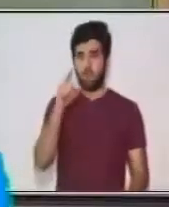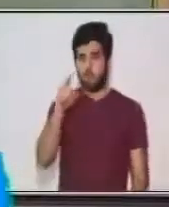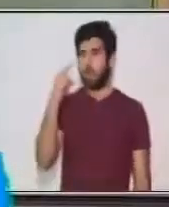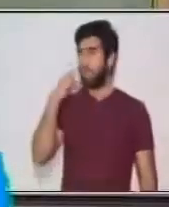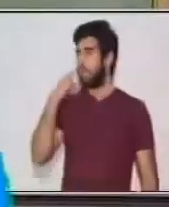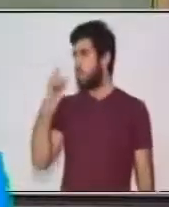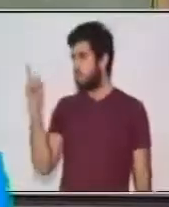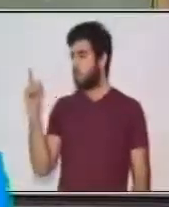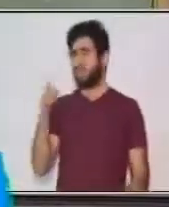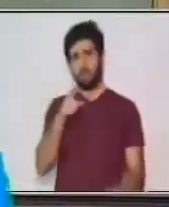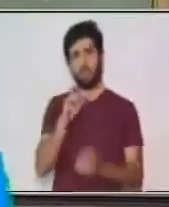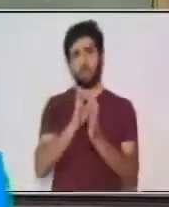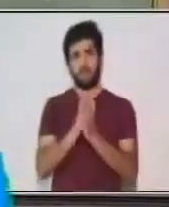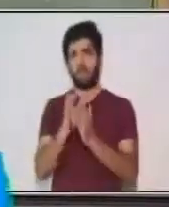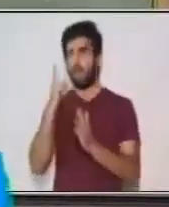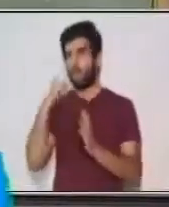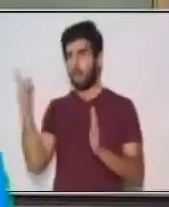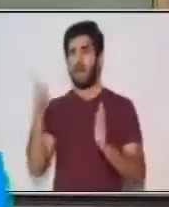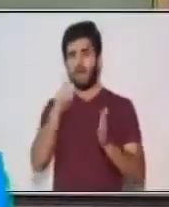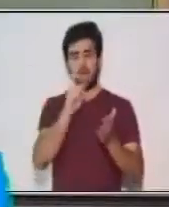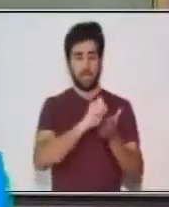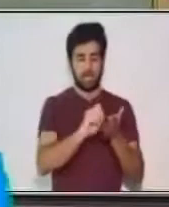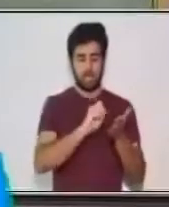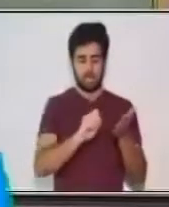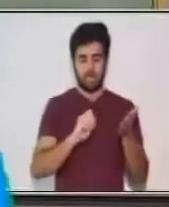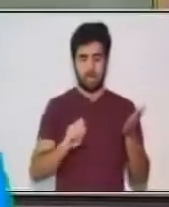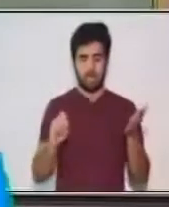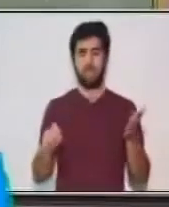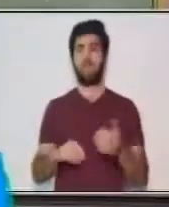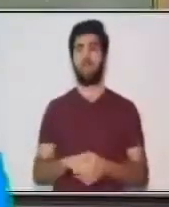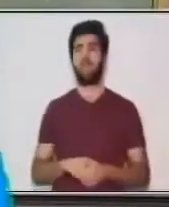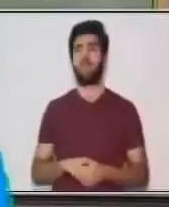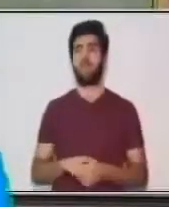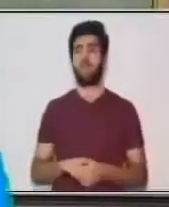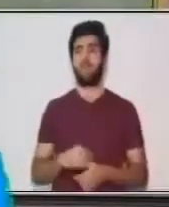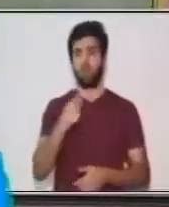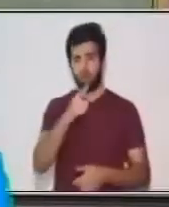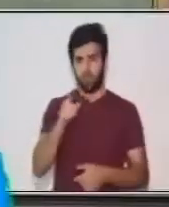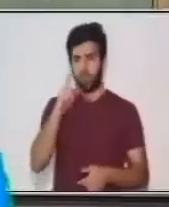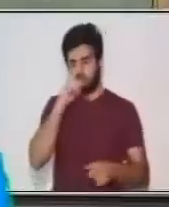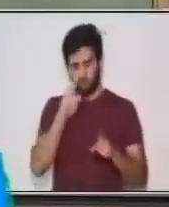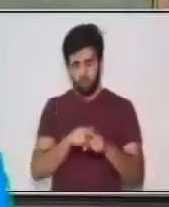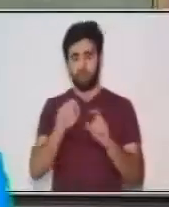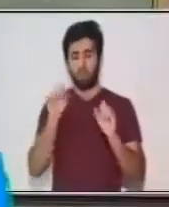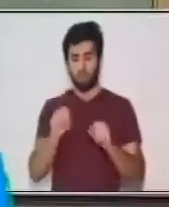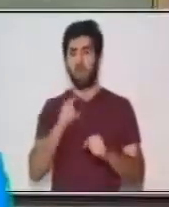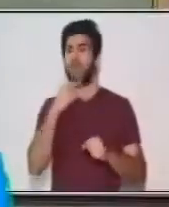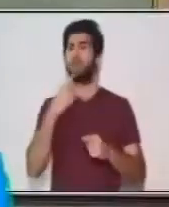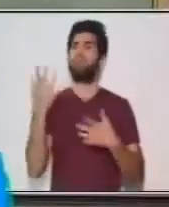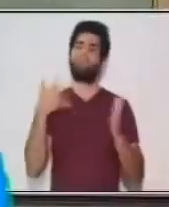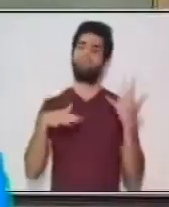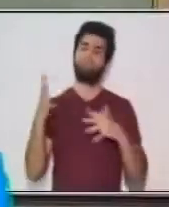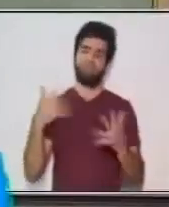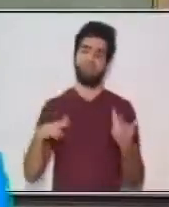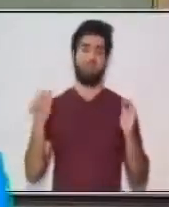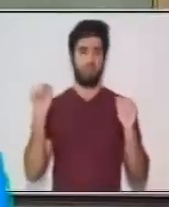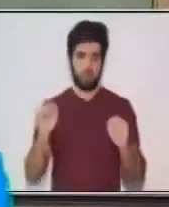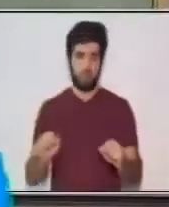Observa y escribe en tu hoja o en tu cuaderno. Lo puedes mencionar en voz alta también.